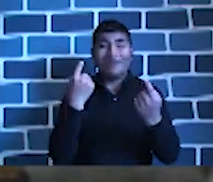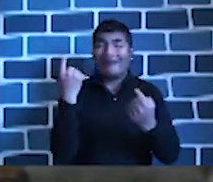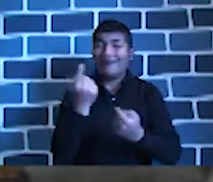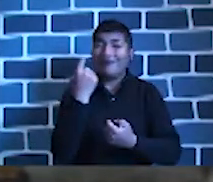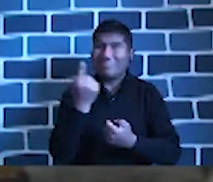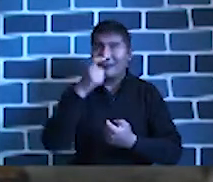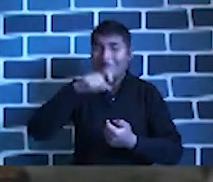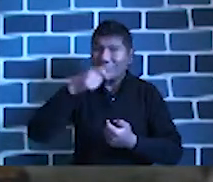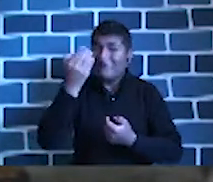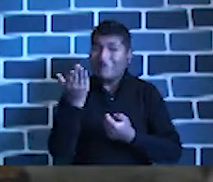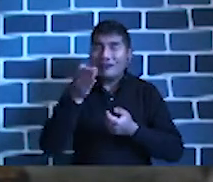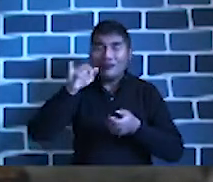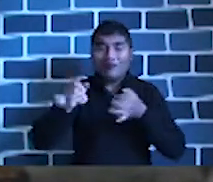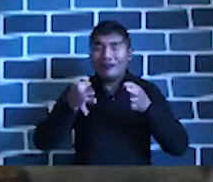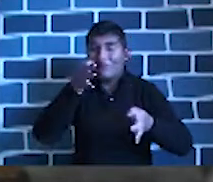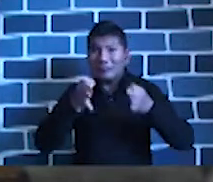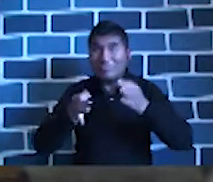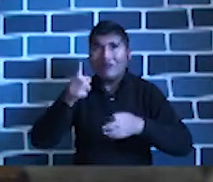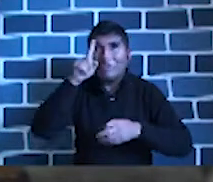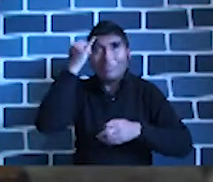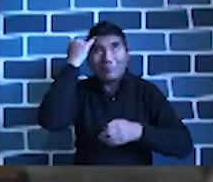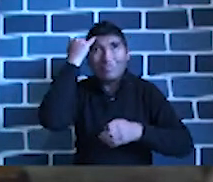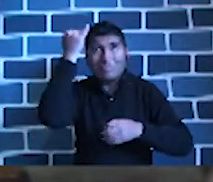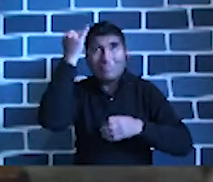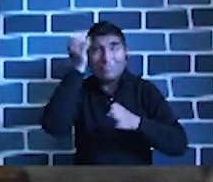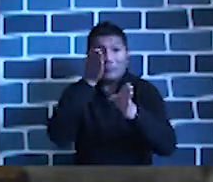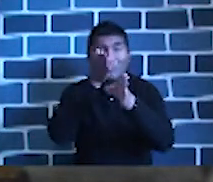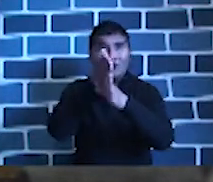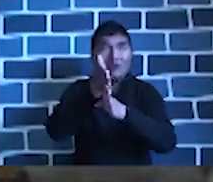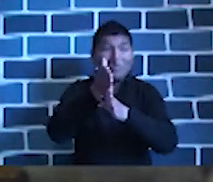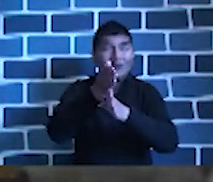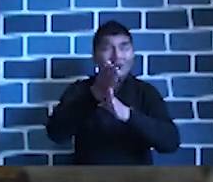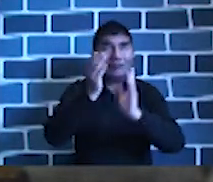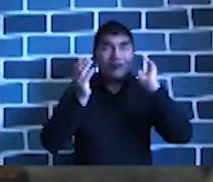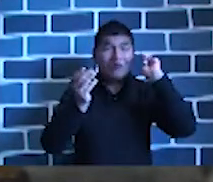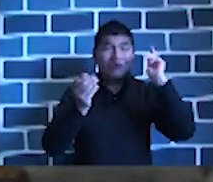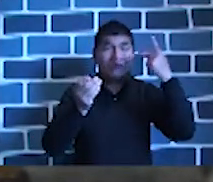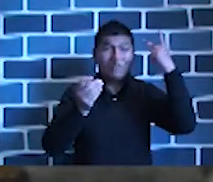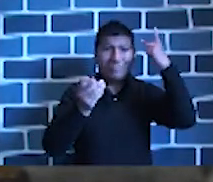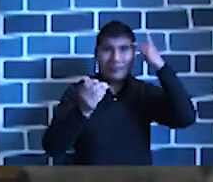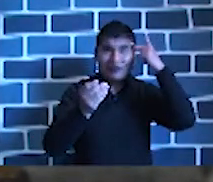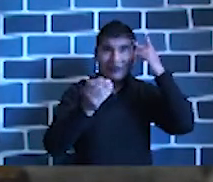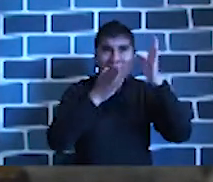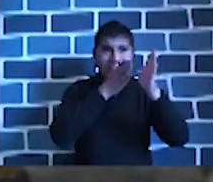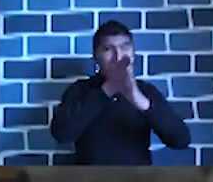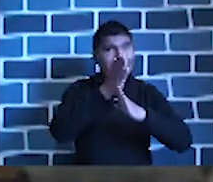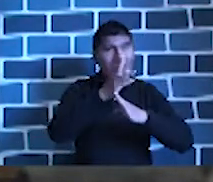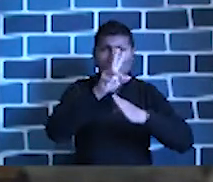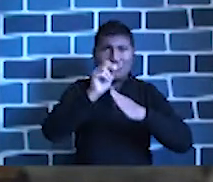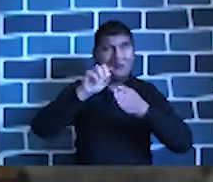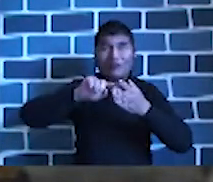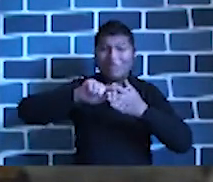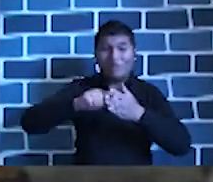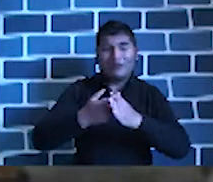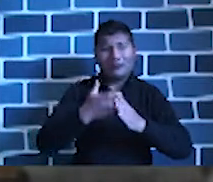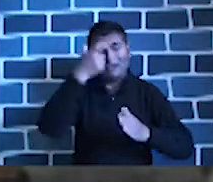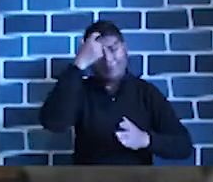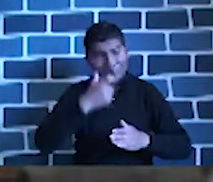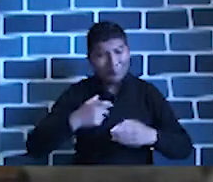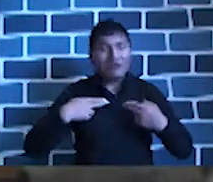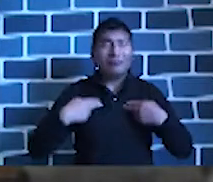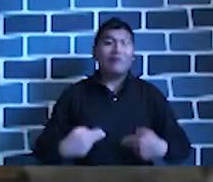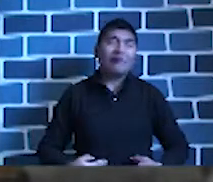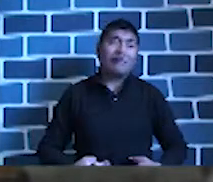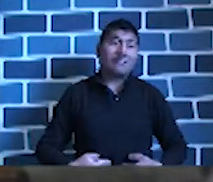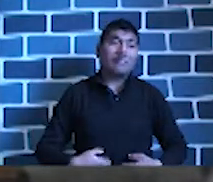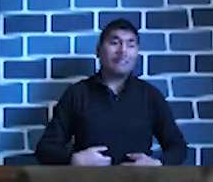juicio a partir de una ideología, de una postura política, y no a partir de la persona humana